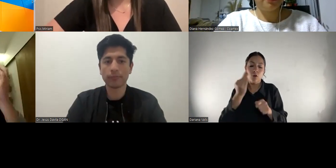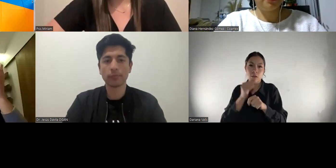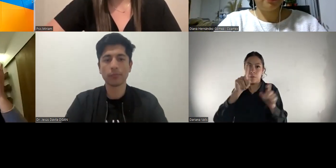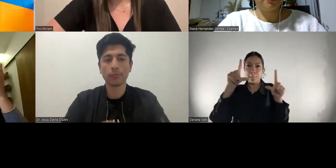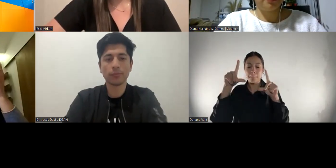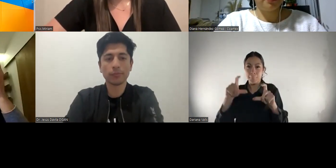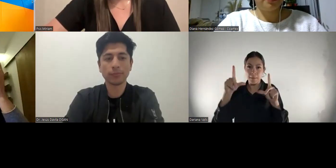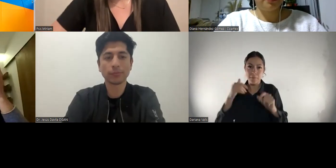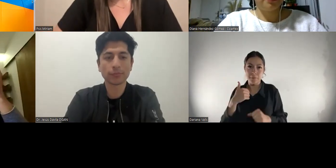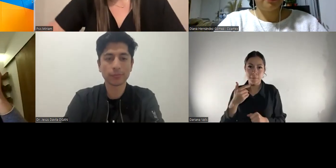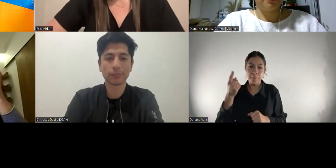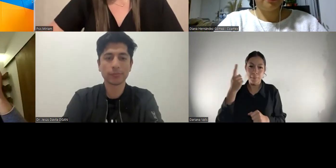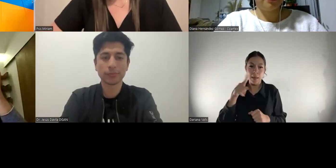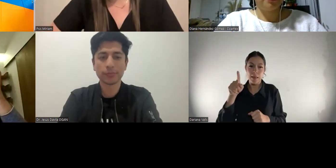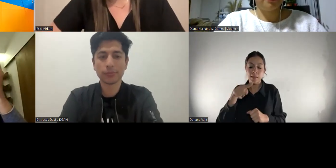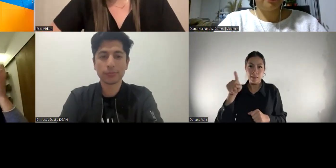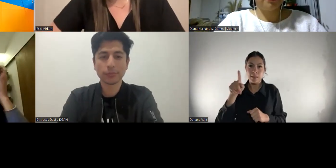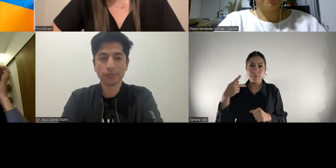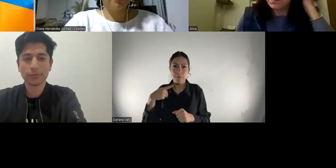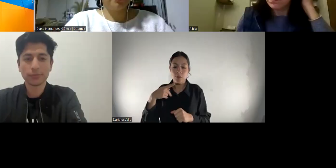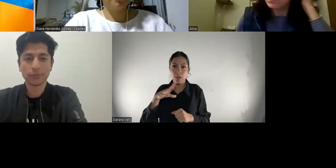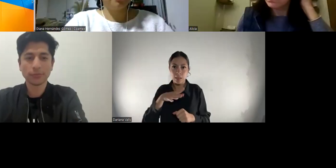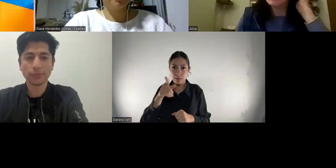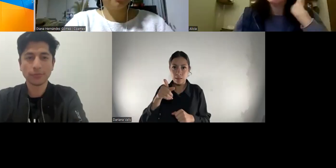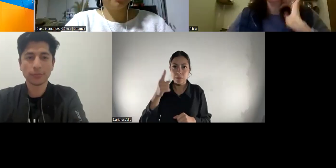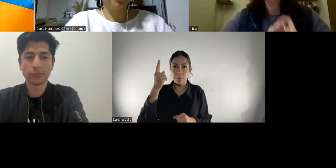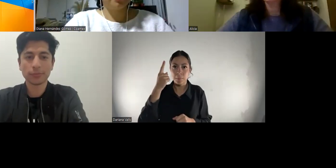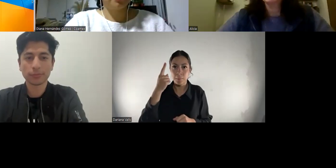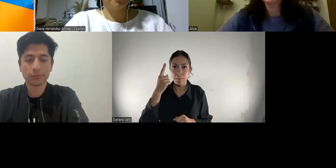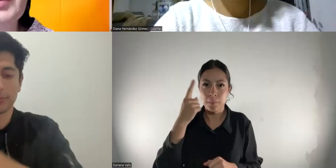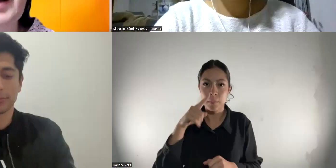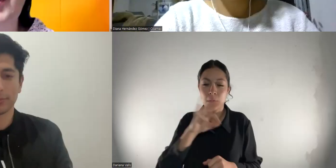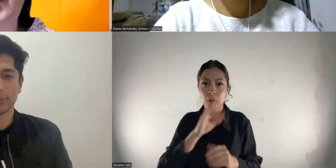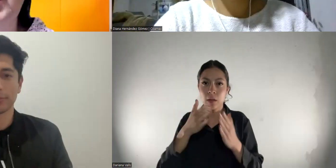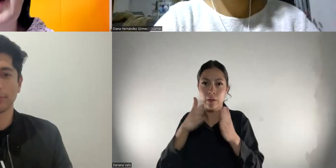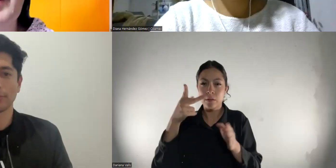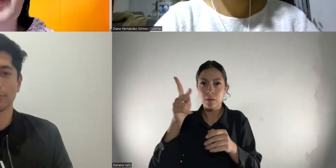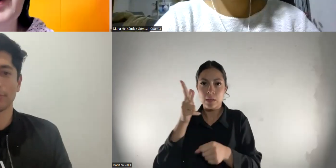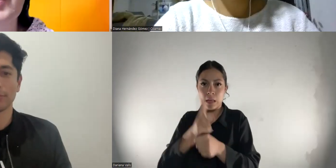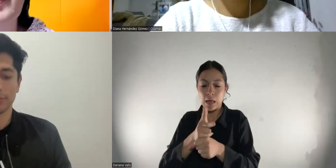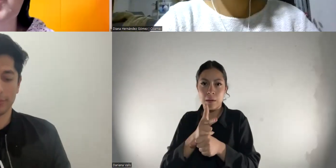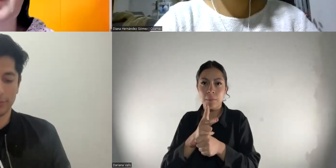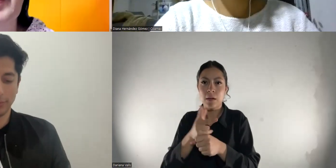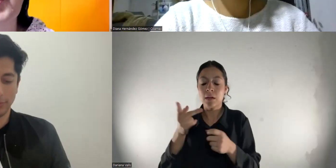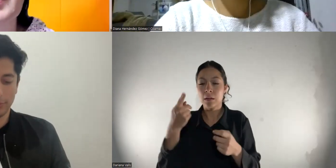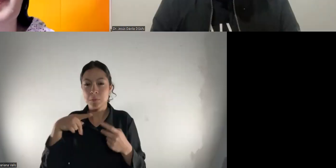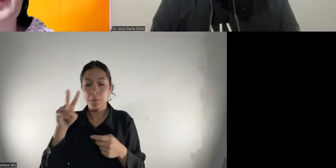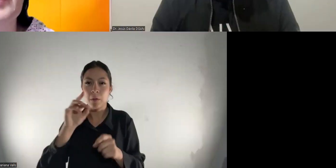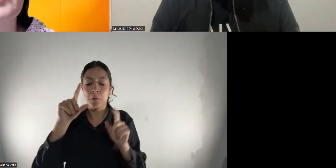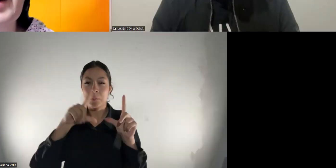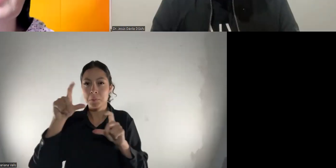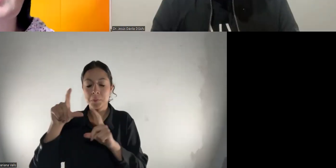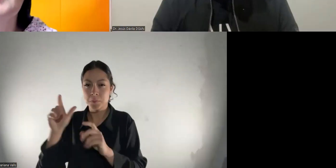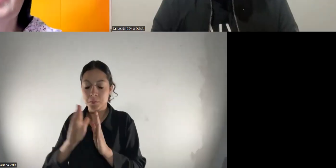pantalla con todos los asistentes, así es que les pediremos que abran sus cámaras a todo mundo nada más para que tomemos unas capturas de